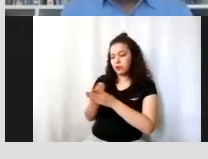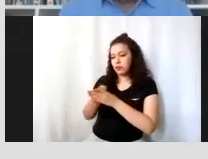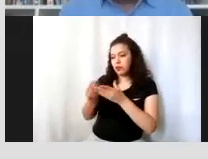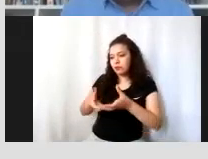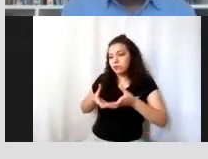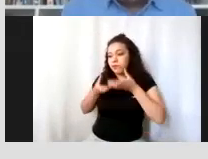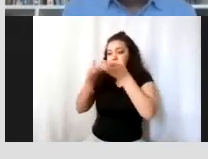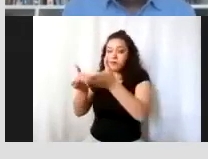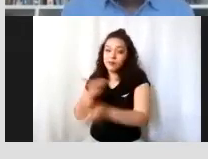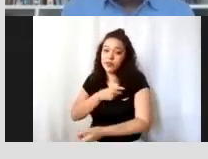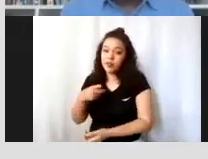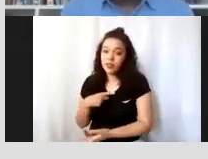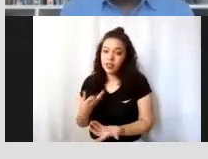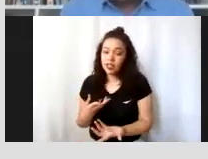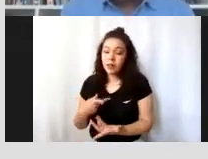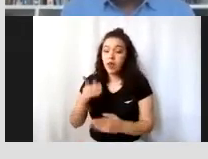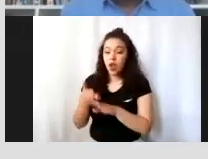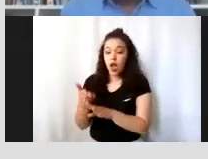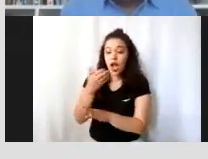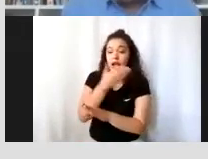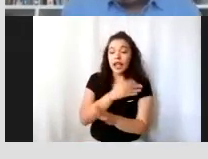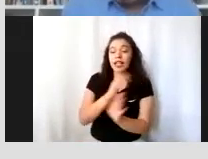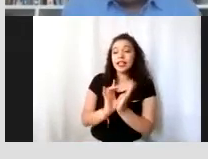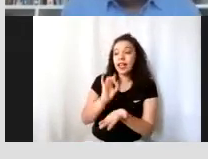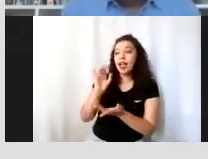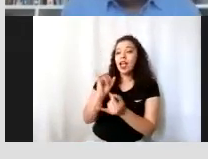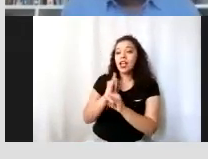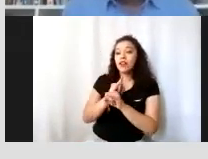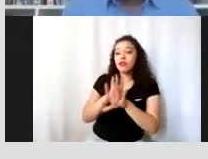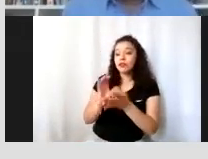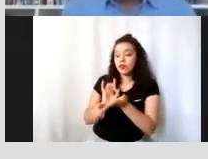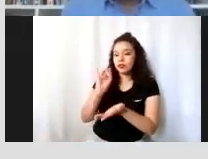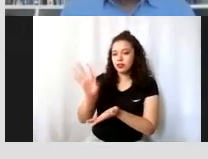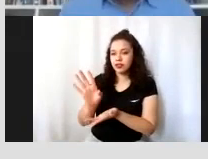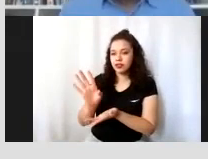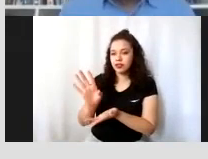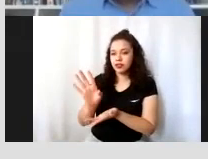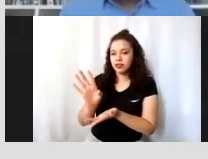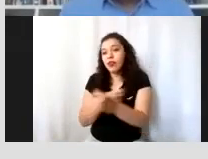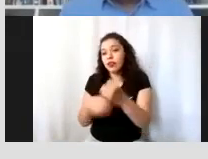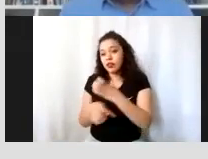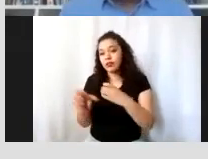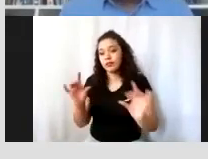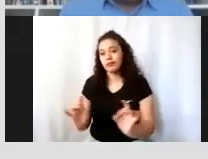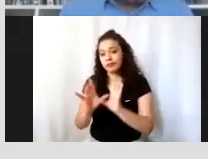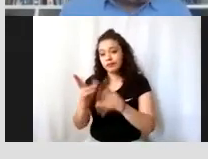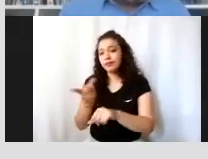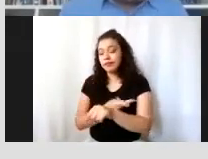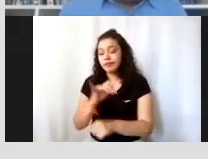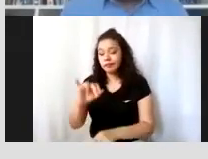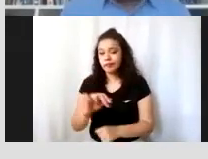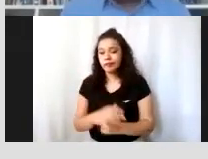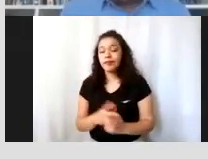personales. Pero sí teníamos ya prevista la transferencia, porque sabemos que esas cosas ocurren. Entonces, sería importante